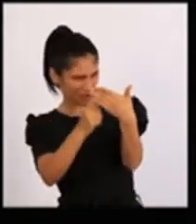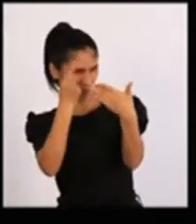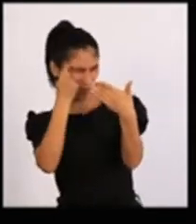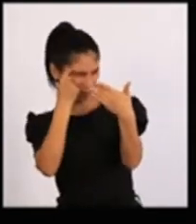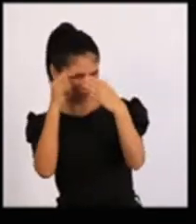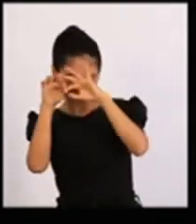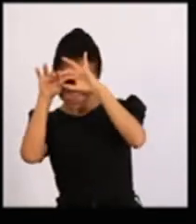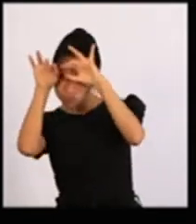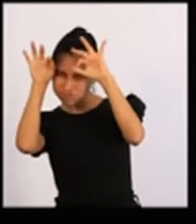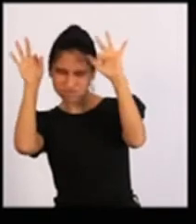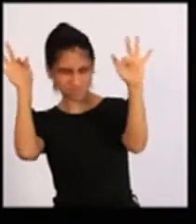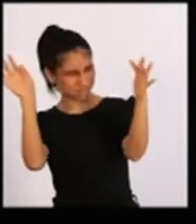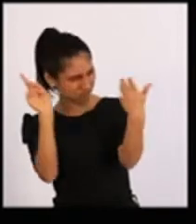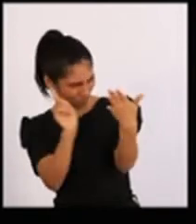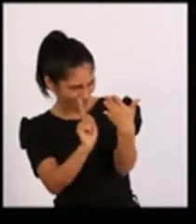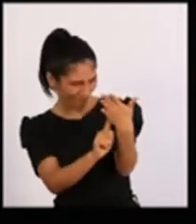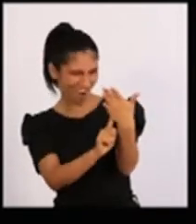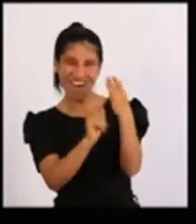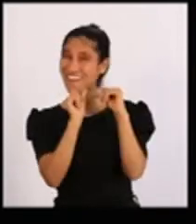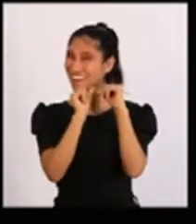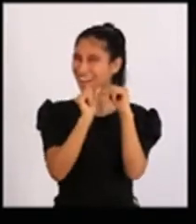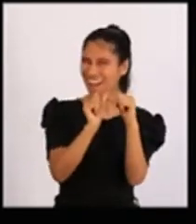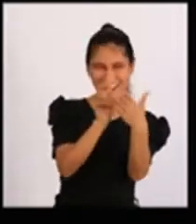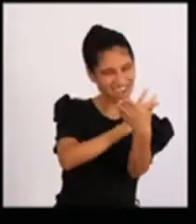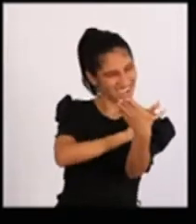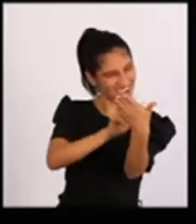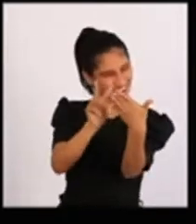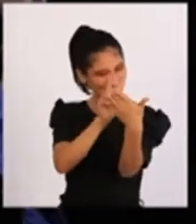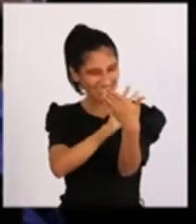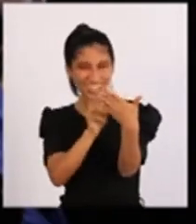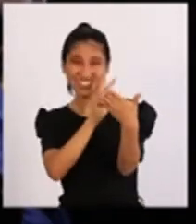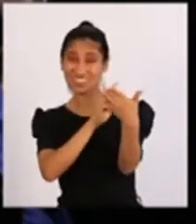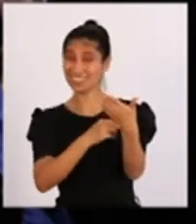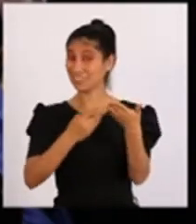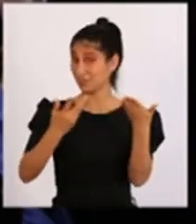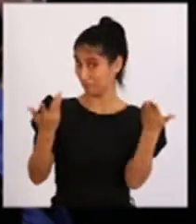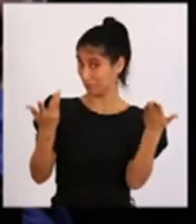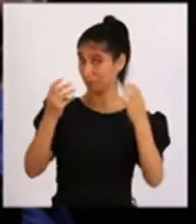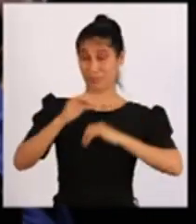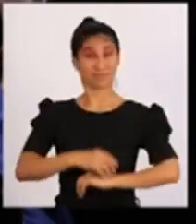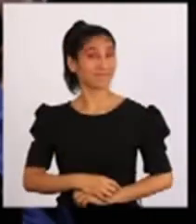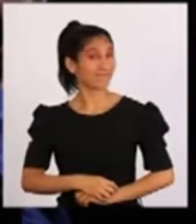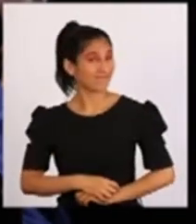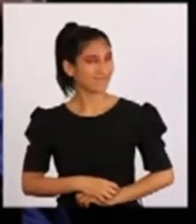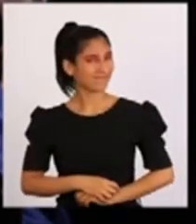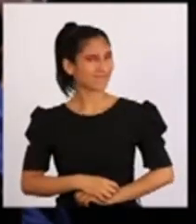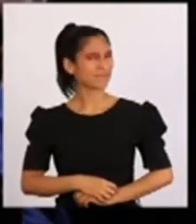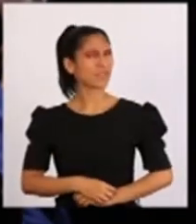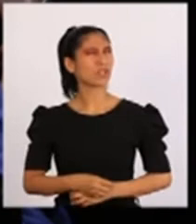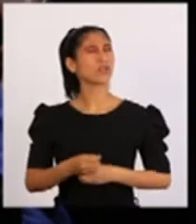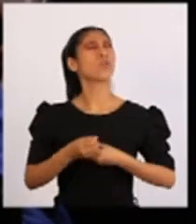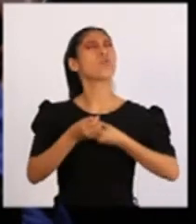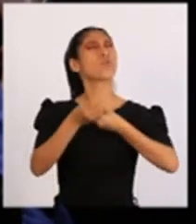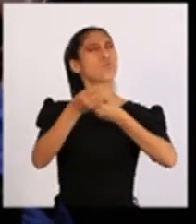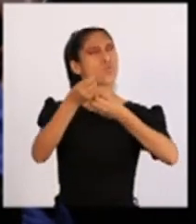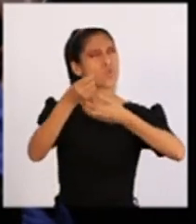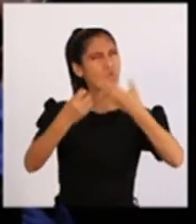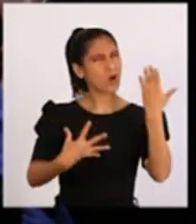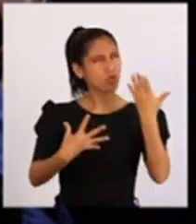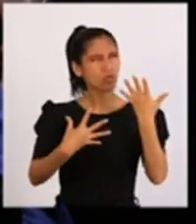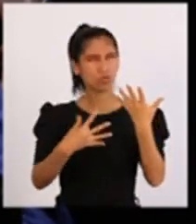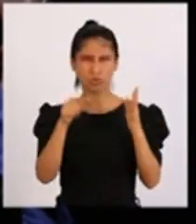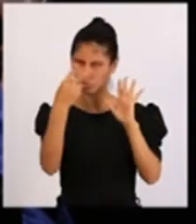y continuar nuestro camino como lectoras y lectores. Vaya, vaya, ¿cuántos instrumentos hay